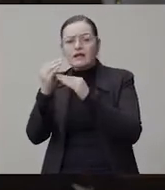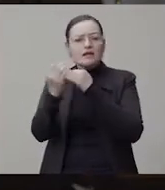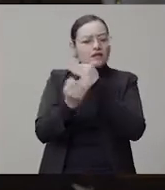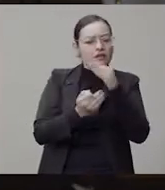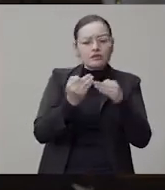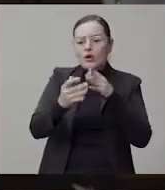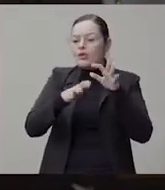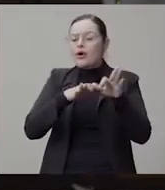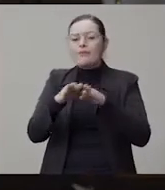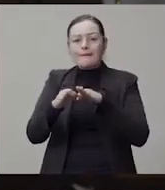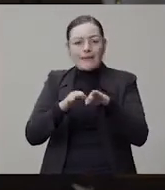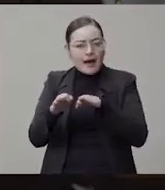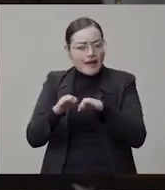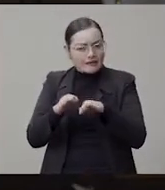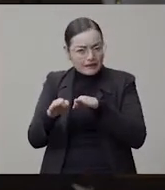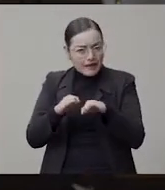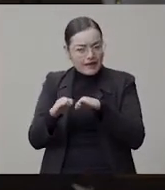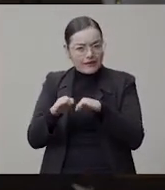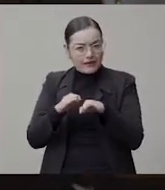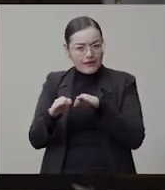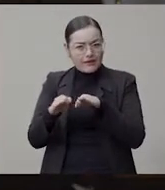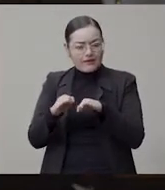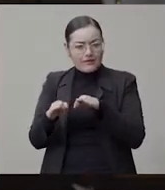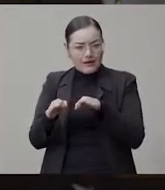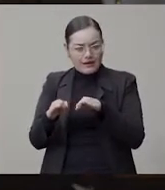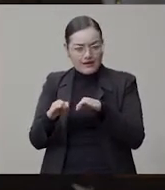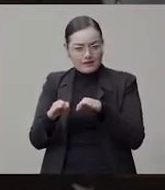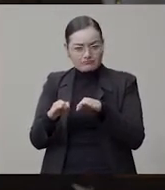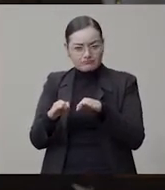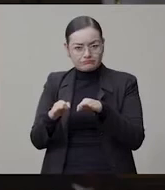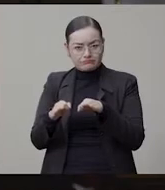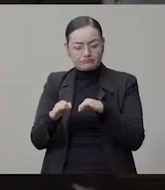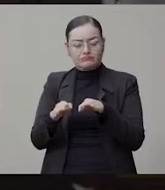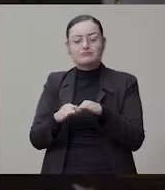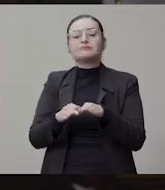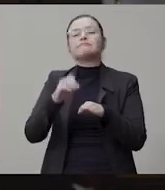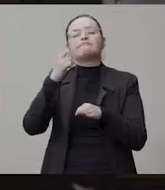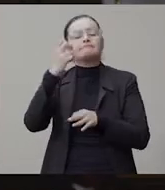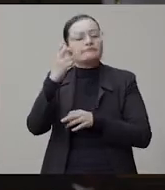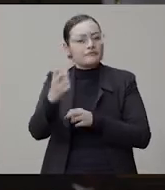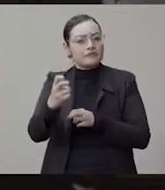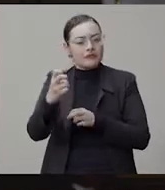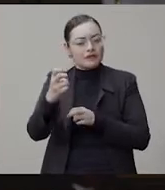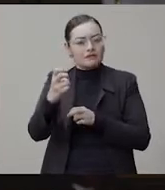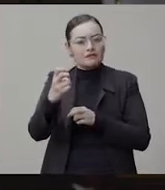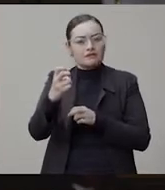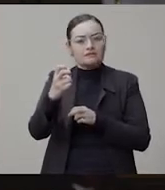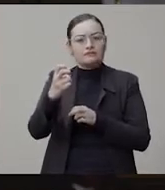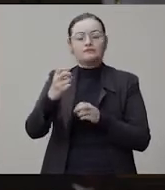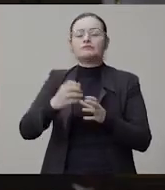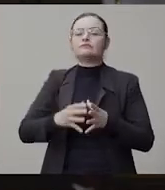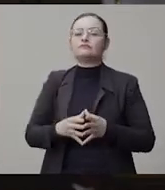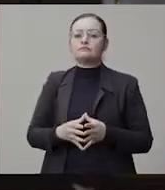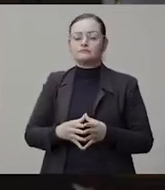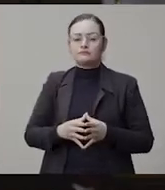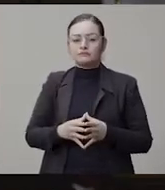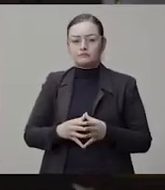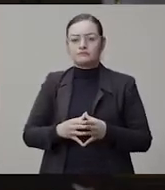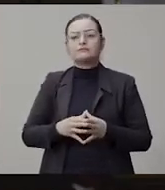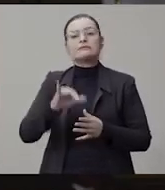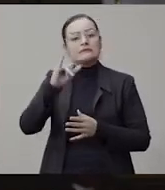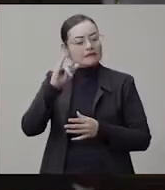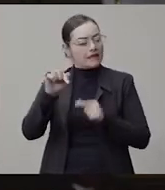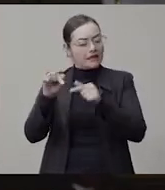pleno las decisiones que estimen conducentes para realizar el trabajo legislativo que constitucionalmente